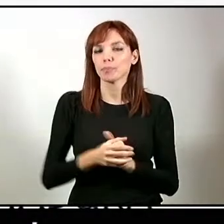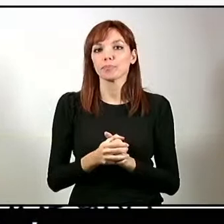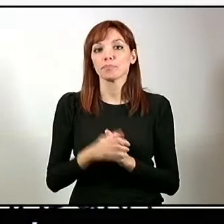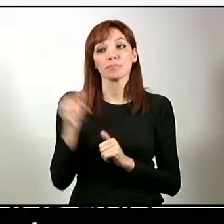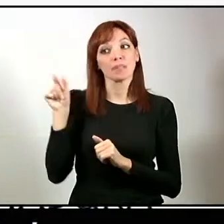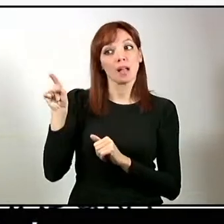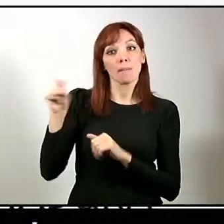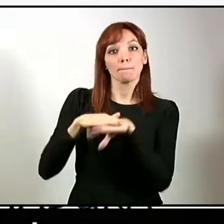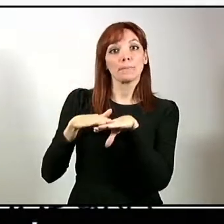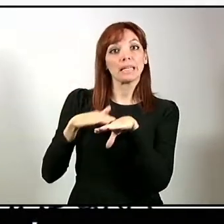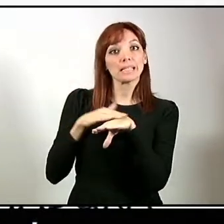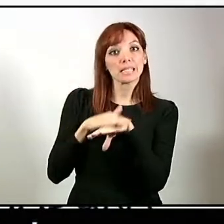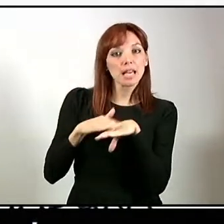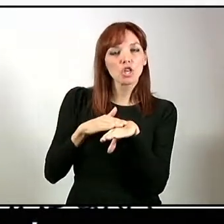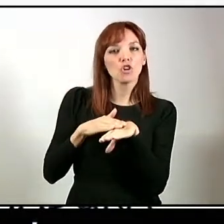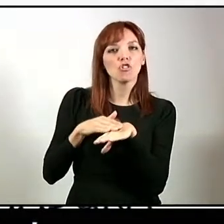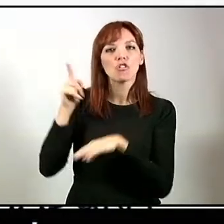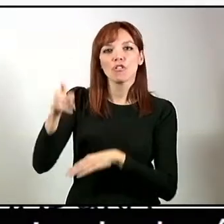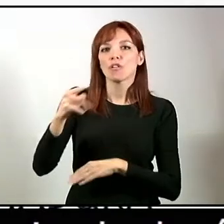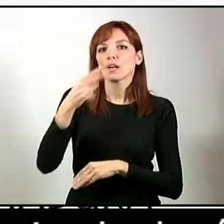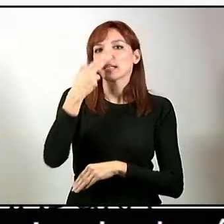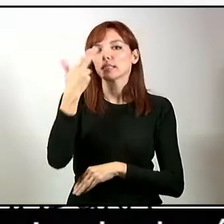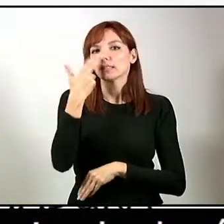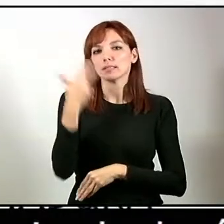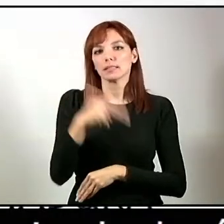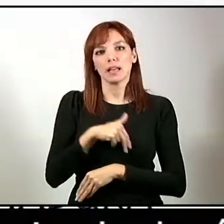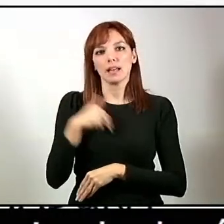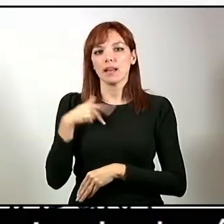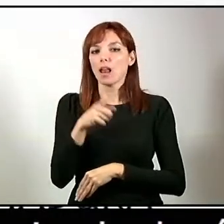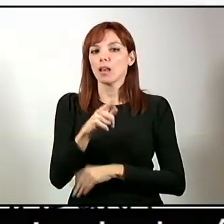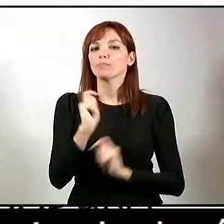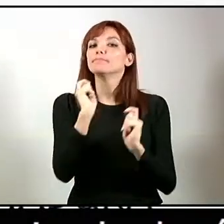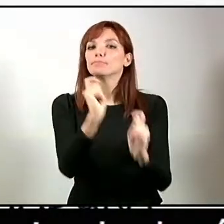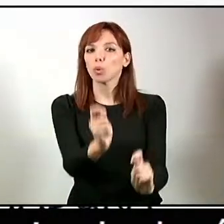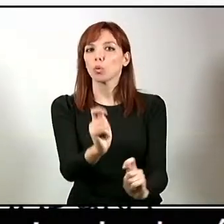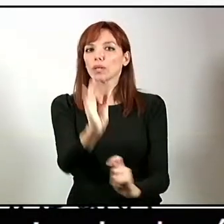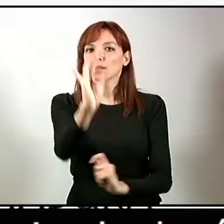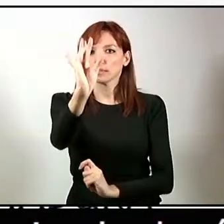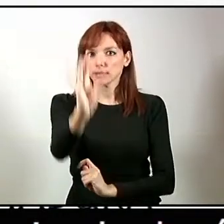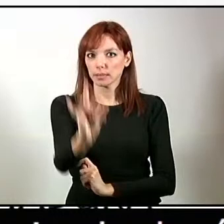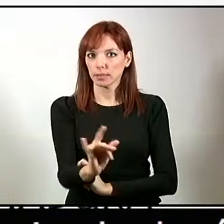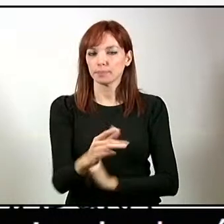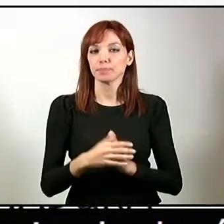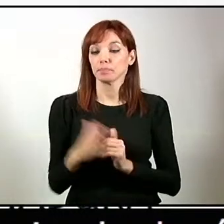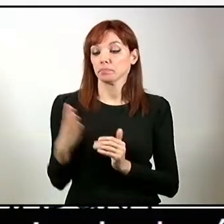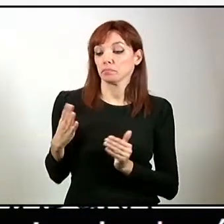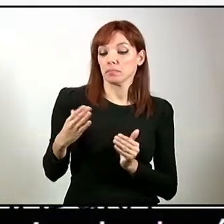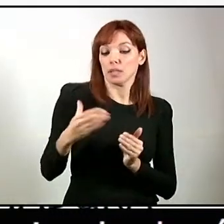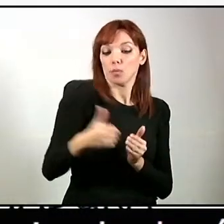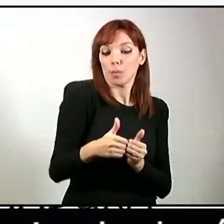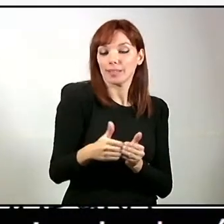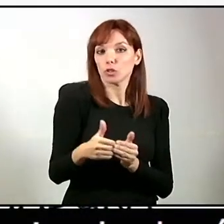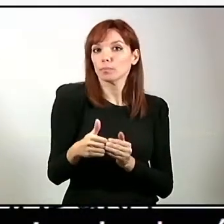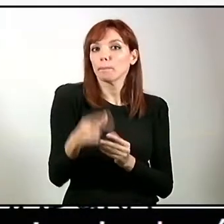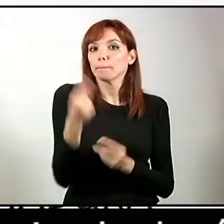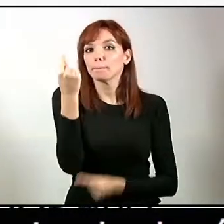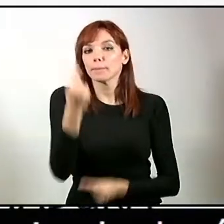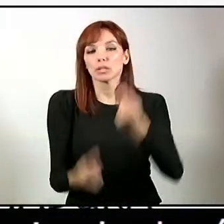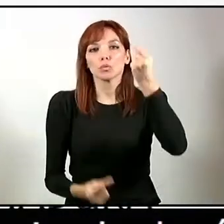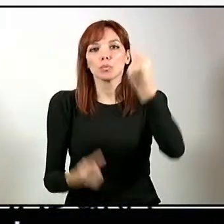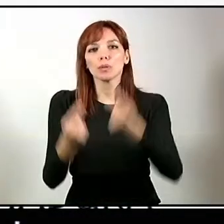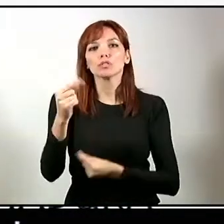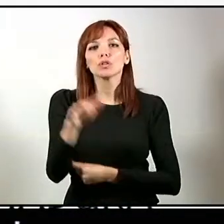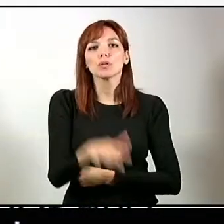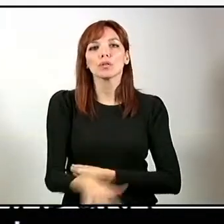Ministerio declaró de interés general estos regadíos. Y de momento el presupuesto viene